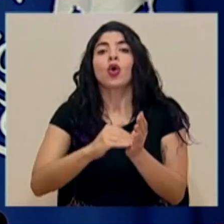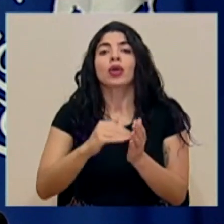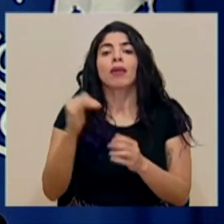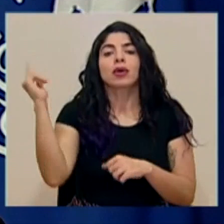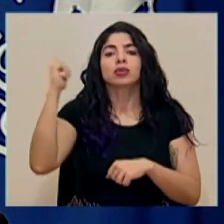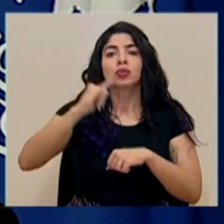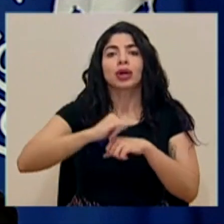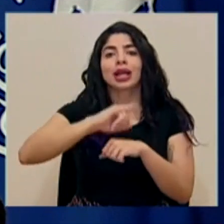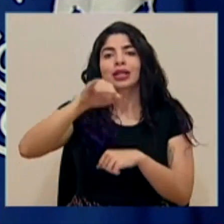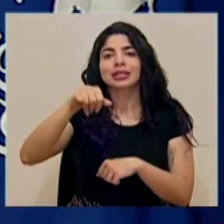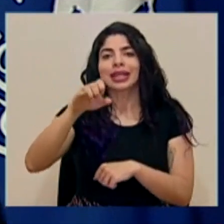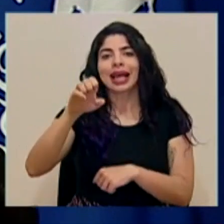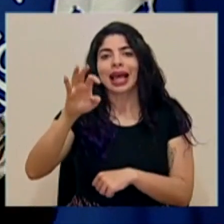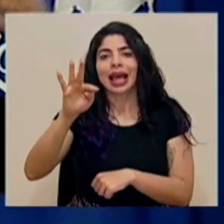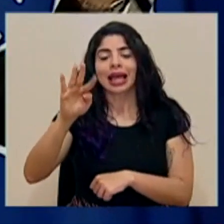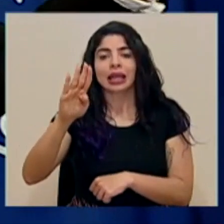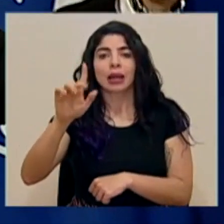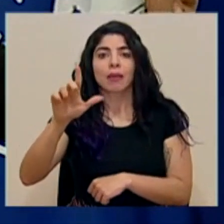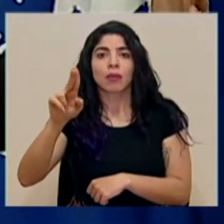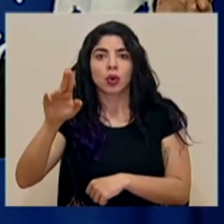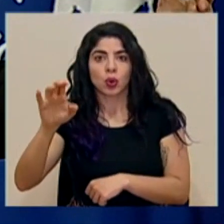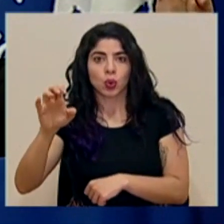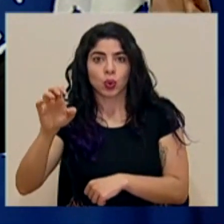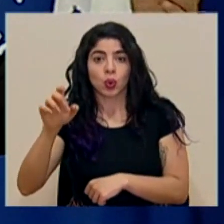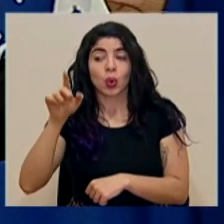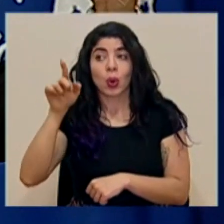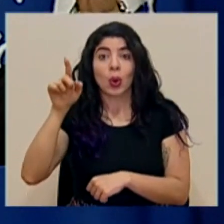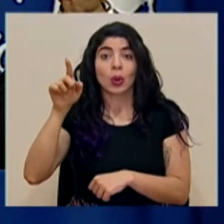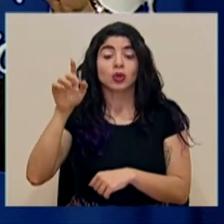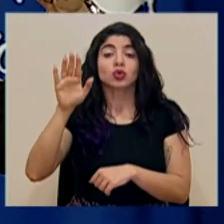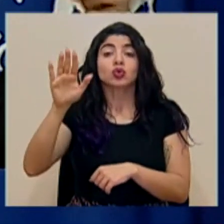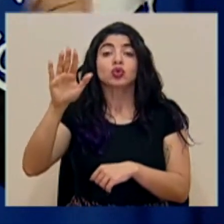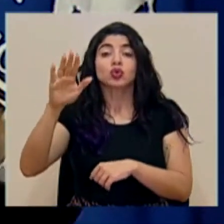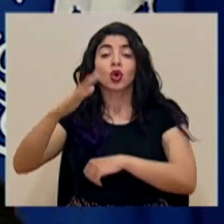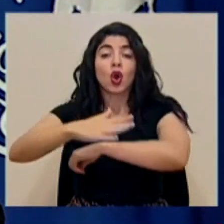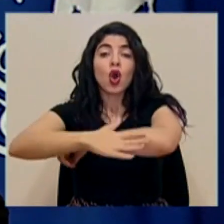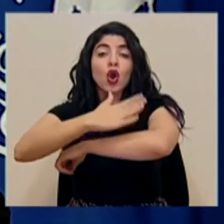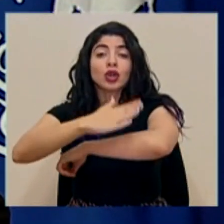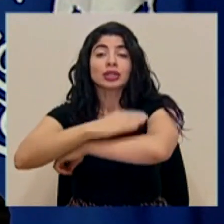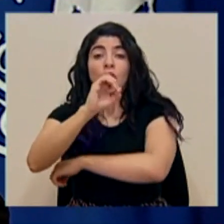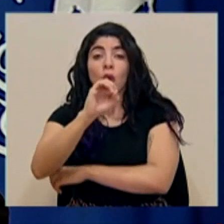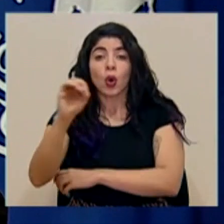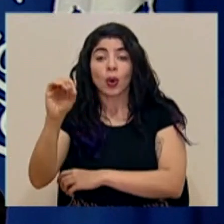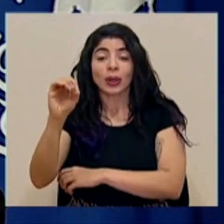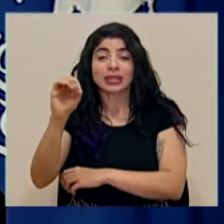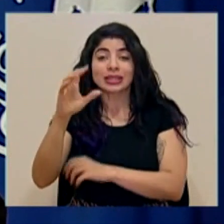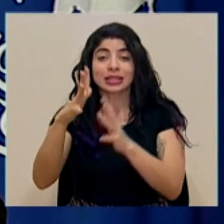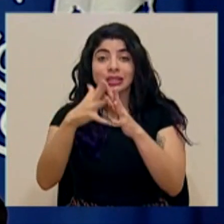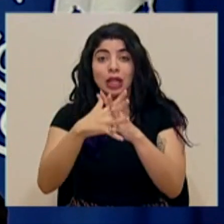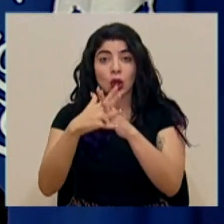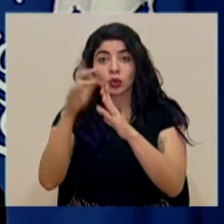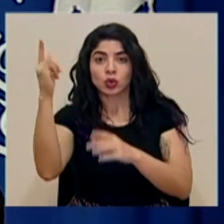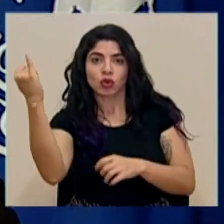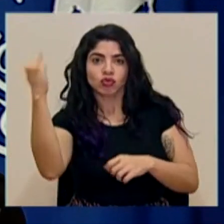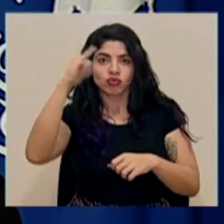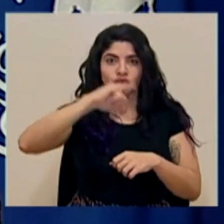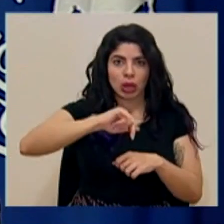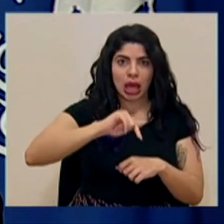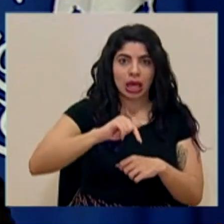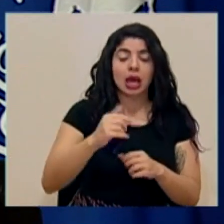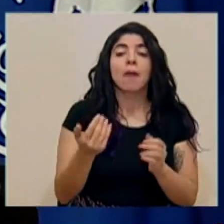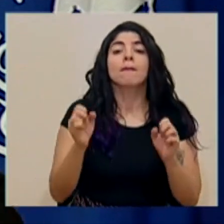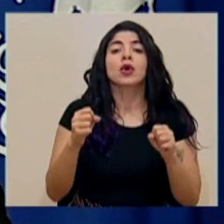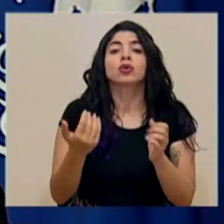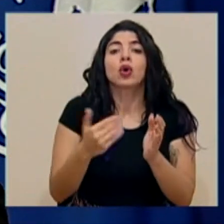JetBlue, que está agregando vuelos desde la costa oeste de los Estados Unidos. Se proyecta el regreso de